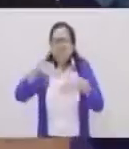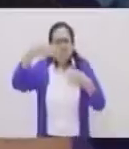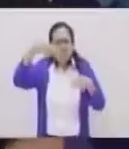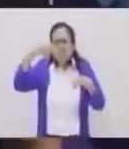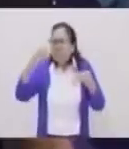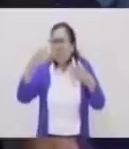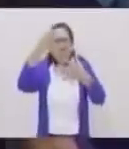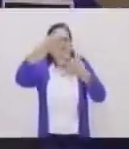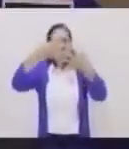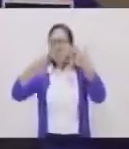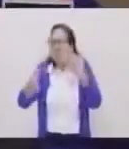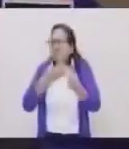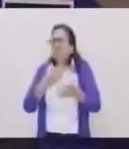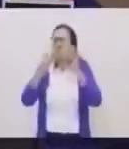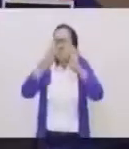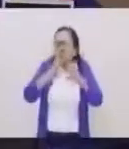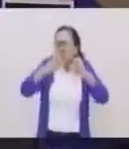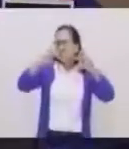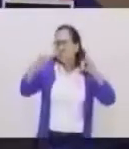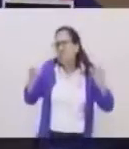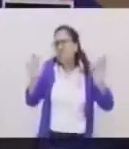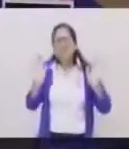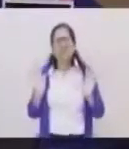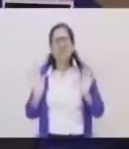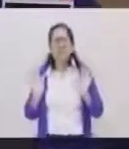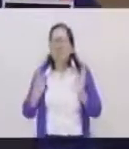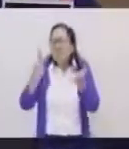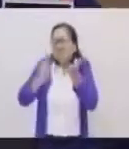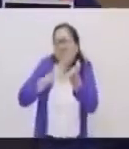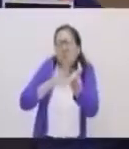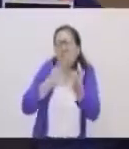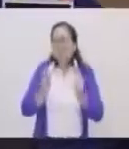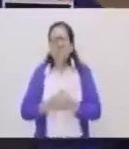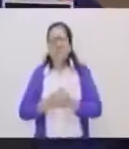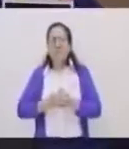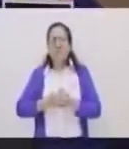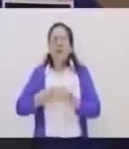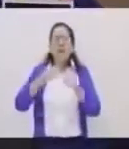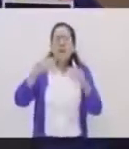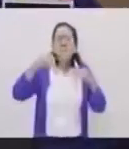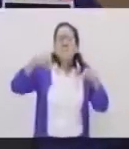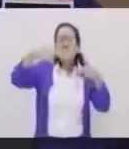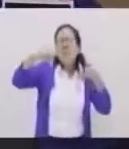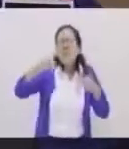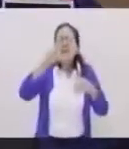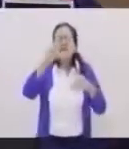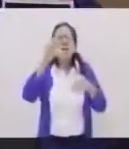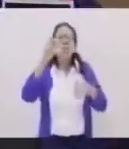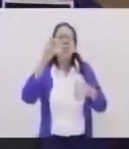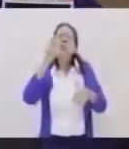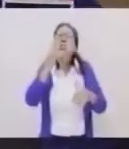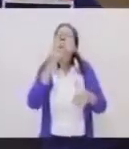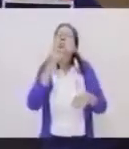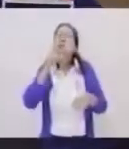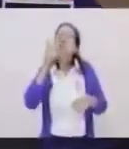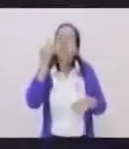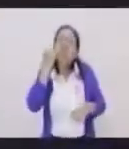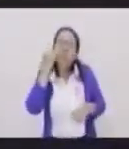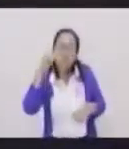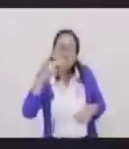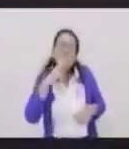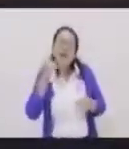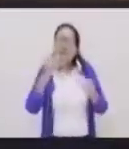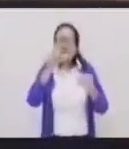de papel y material, periódicos reciclados, de revistas, papel de China, el papel que tú puedas tener en tu